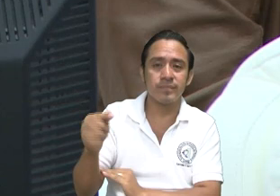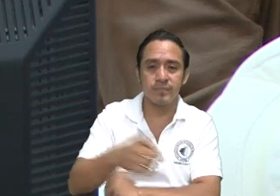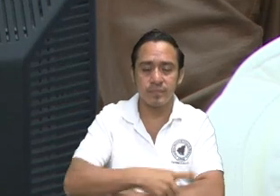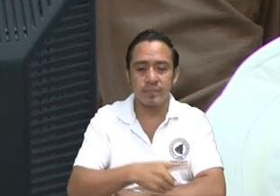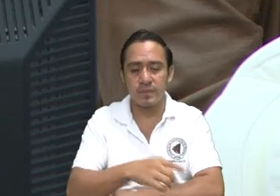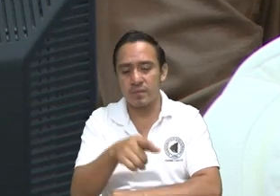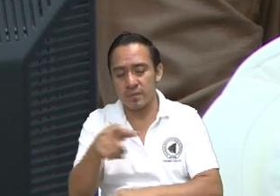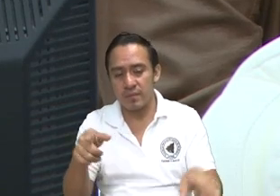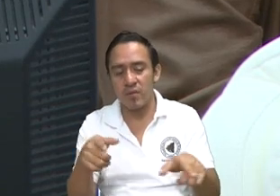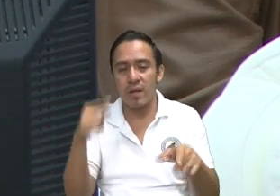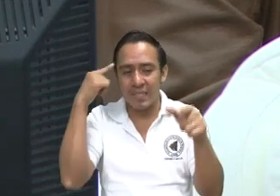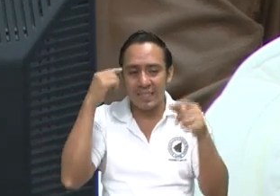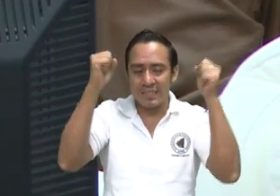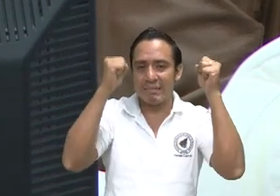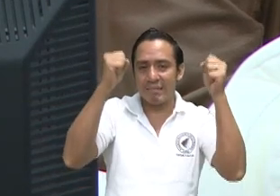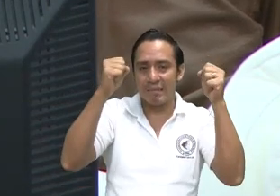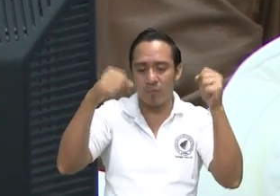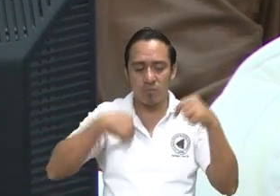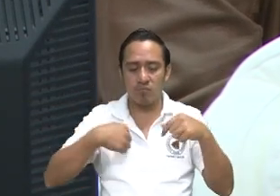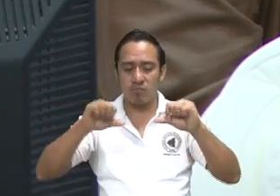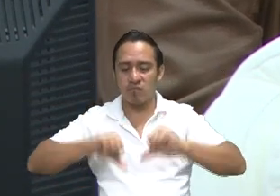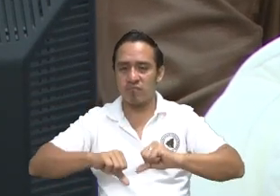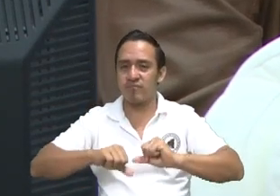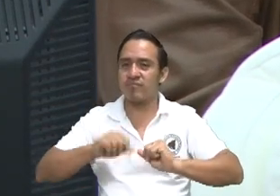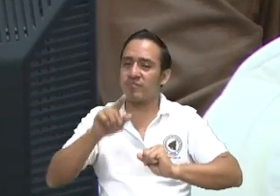hizo creer que estábamos derrotados.